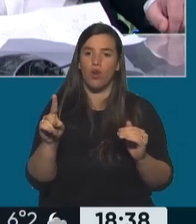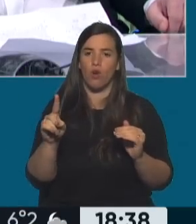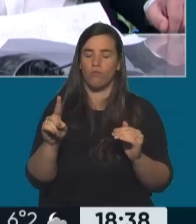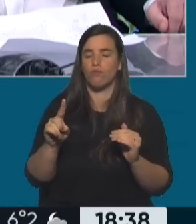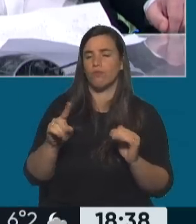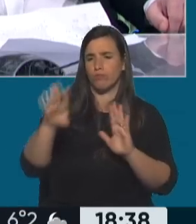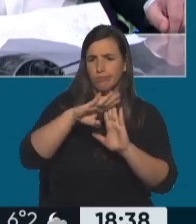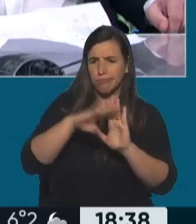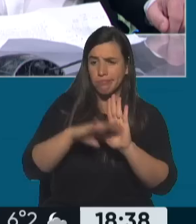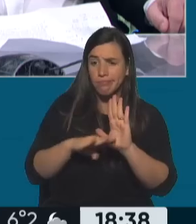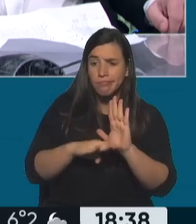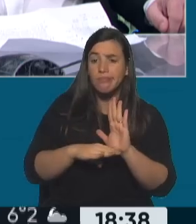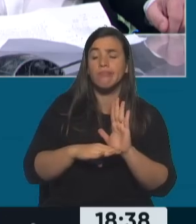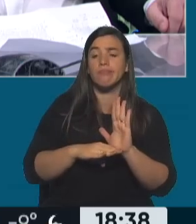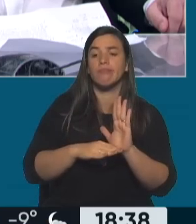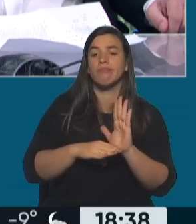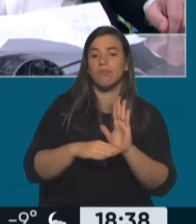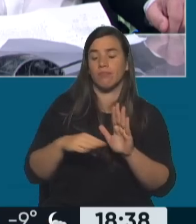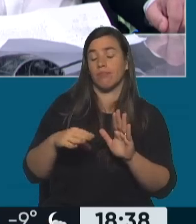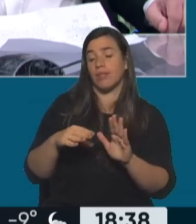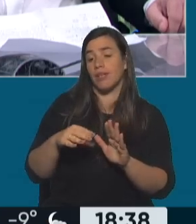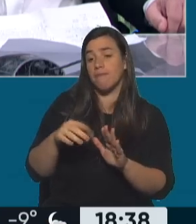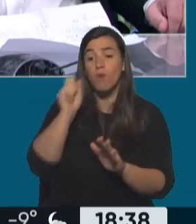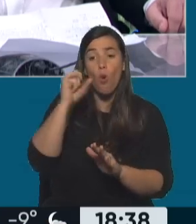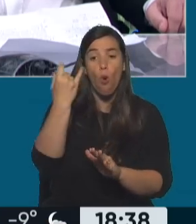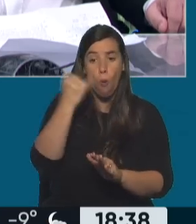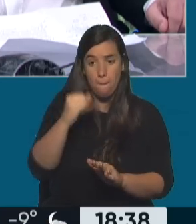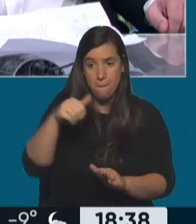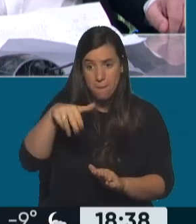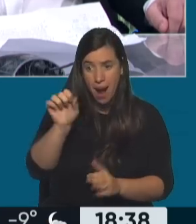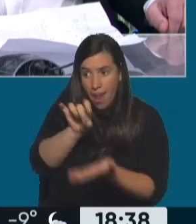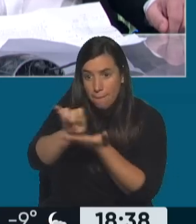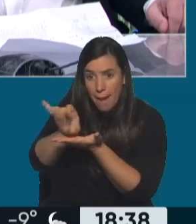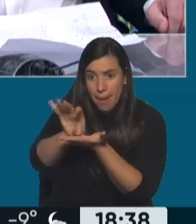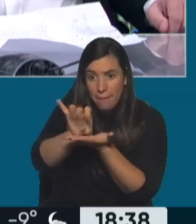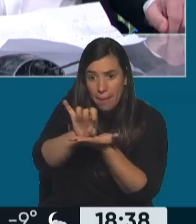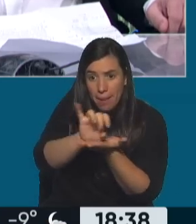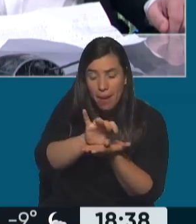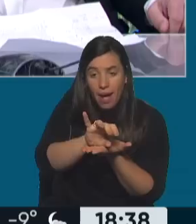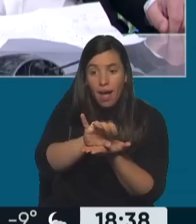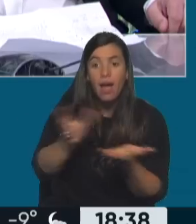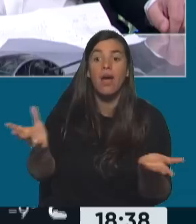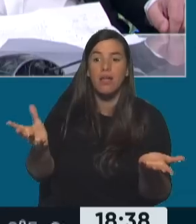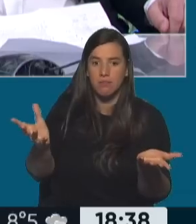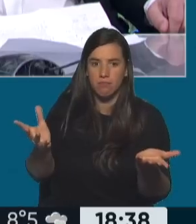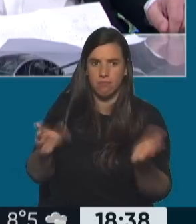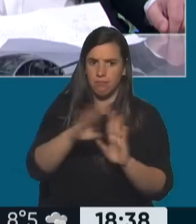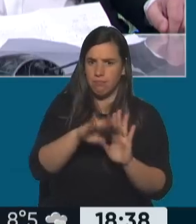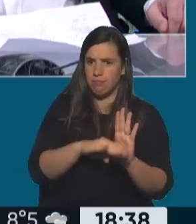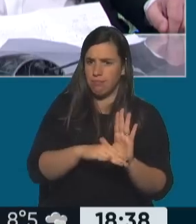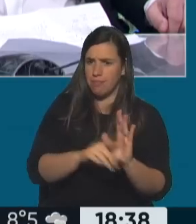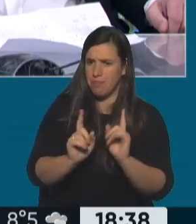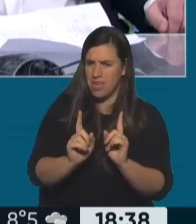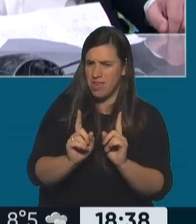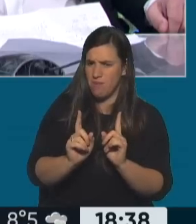expulsaron a Guzmán del gobierno son los mismos, siguieron vigentes en el tiempo. ¿Y qué es? Que toda la deuda en cabeza